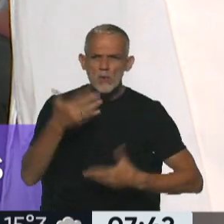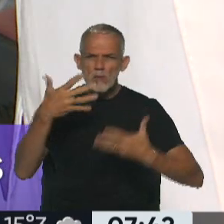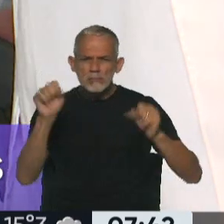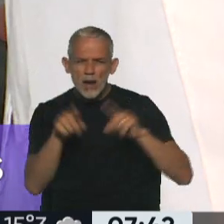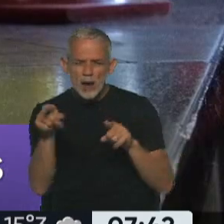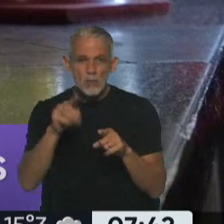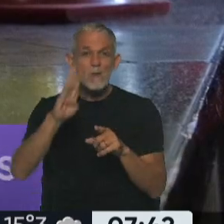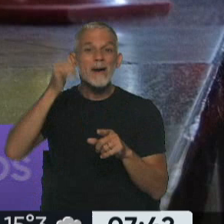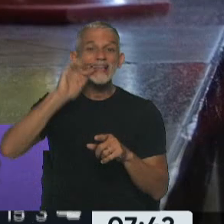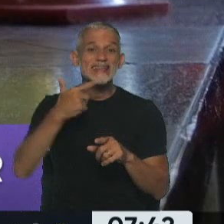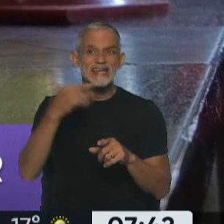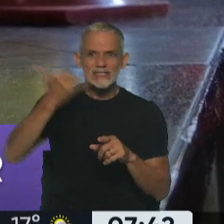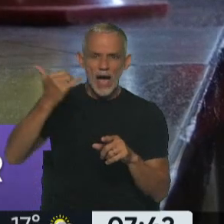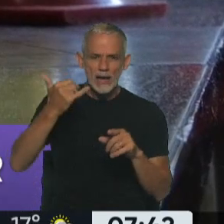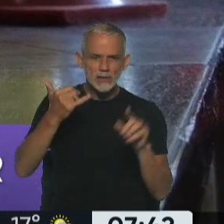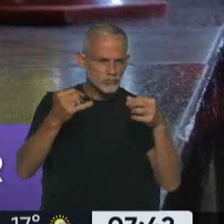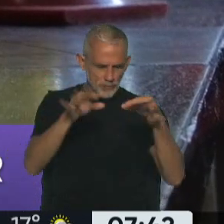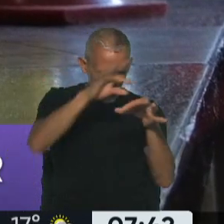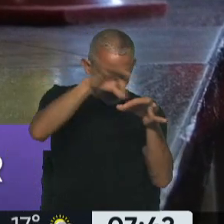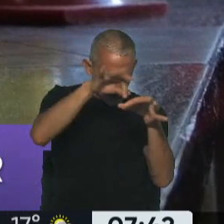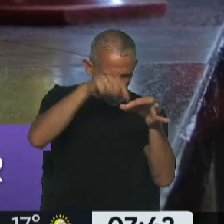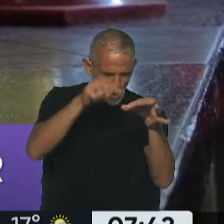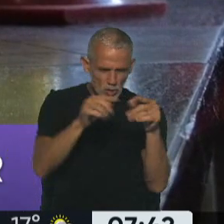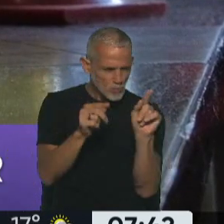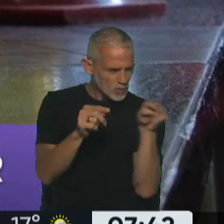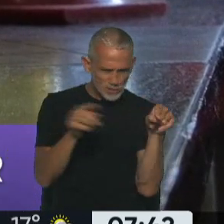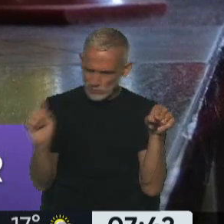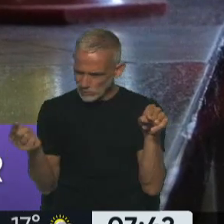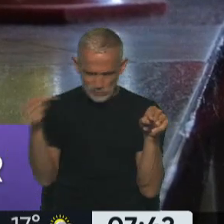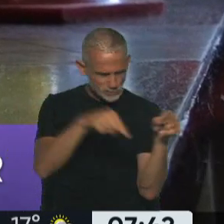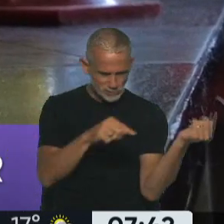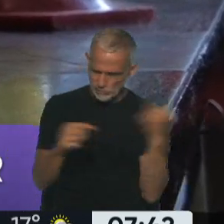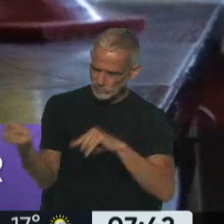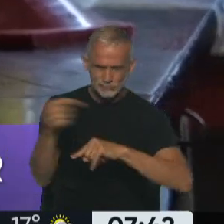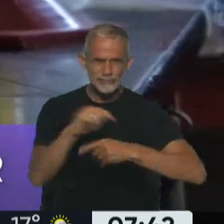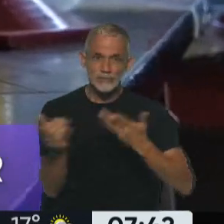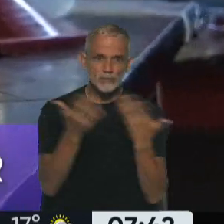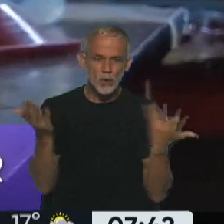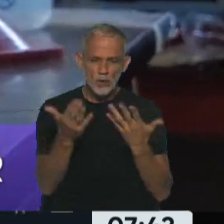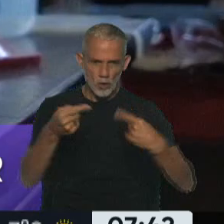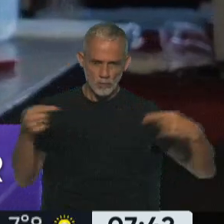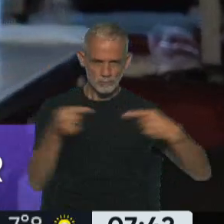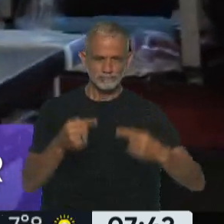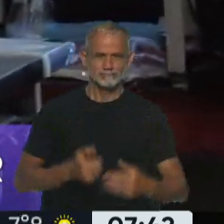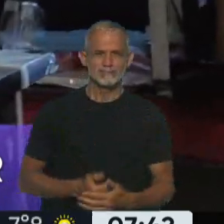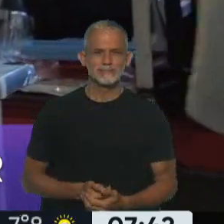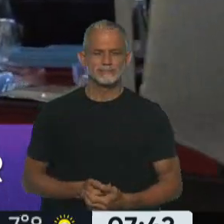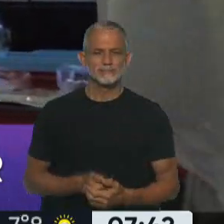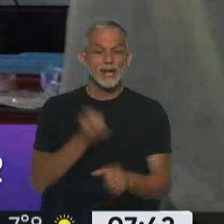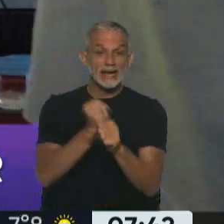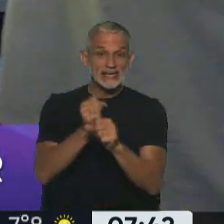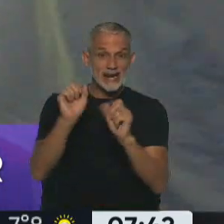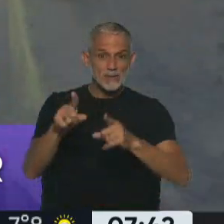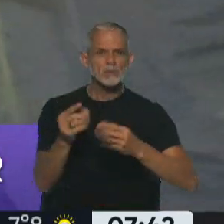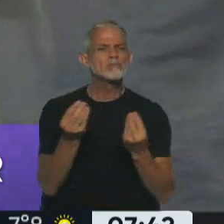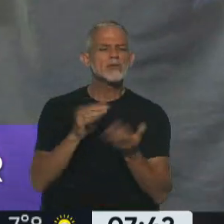bacterias responden a estos compuestos Cuál es ese diálogo entre los compuestos las bacterias y las bacterias entre sí el trabajo se